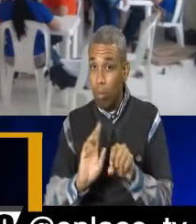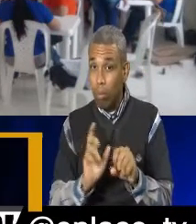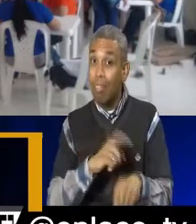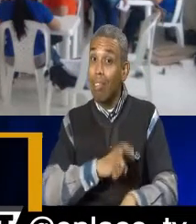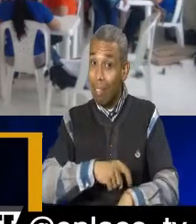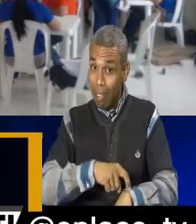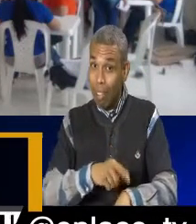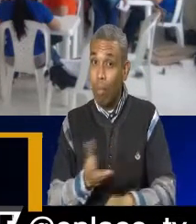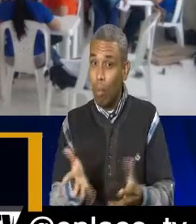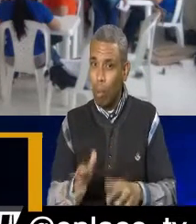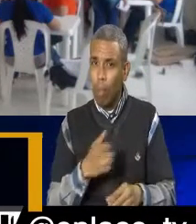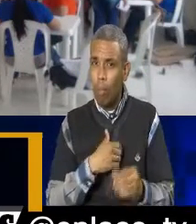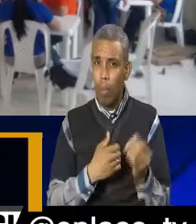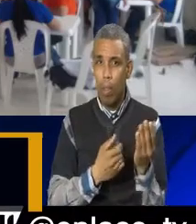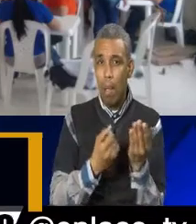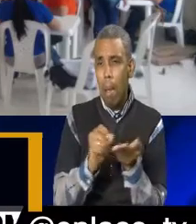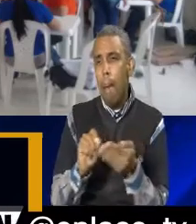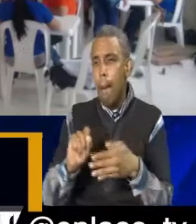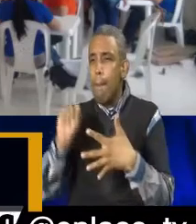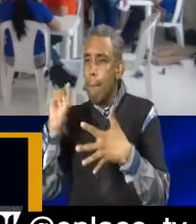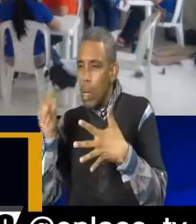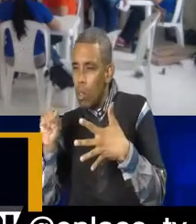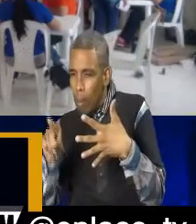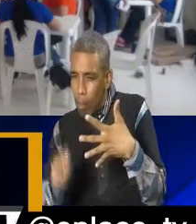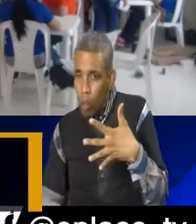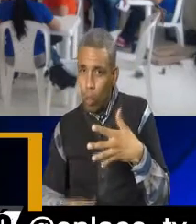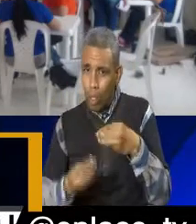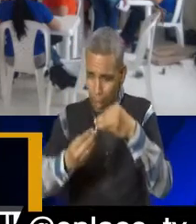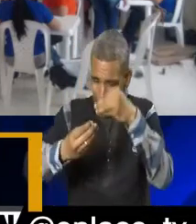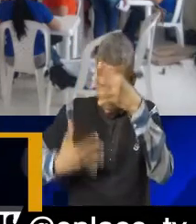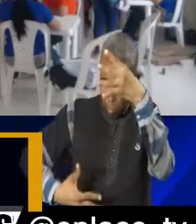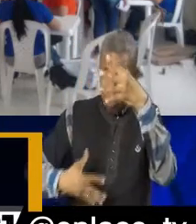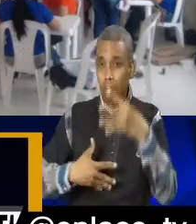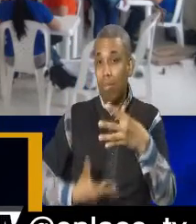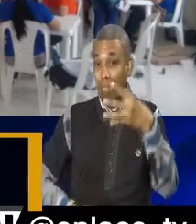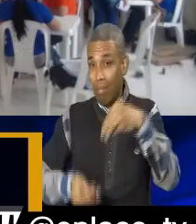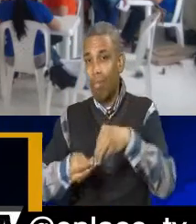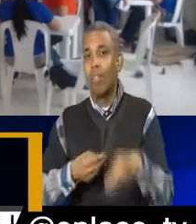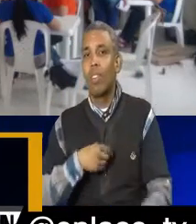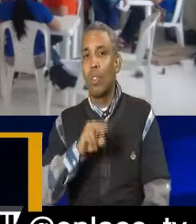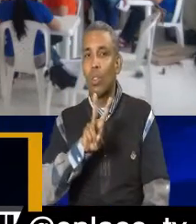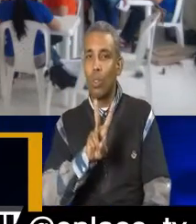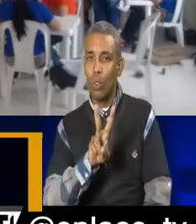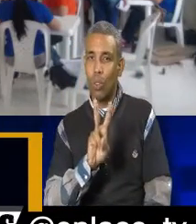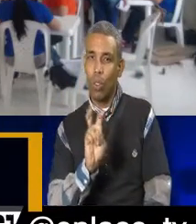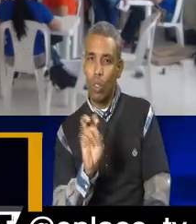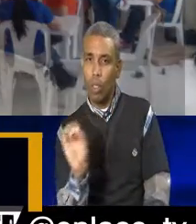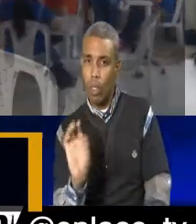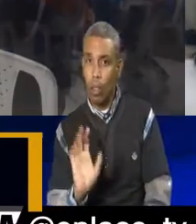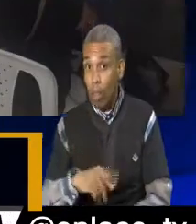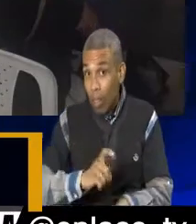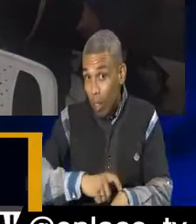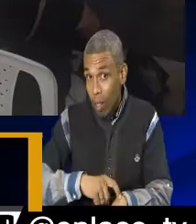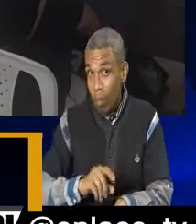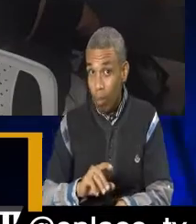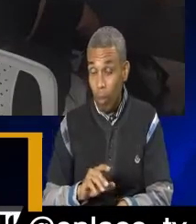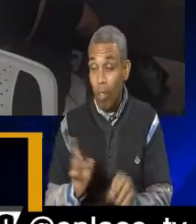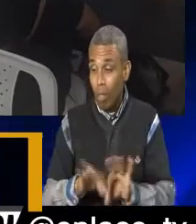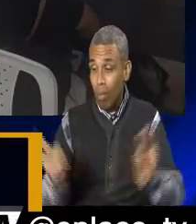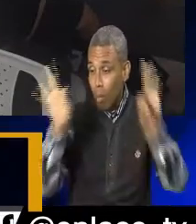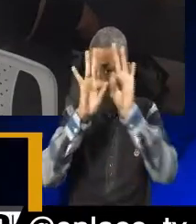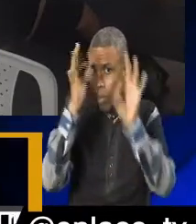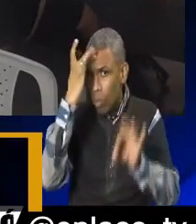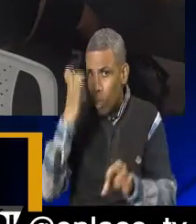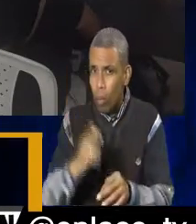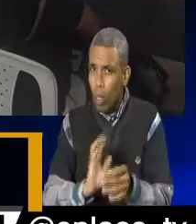cuesta de 270 preguntas, pero es importante que la hagan, porque esto da base de datos y